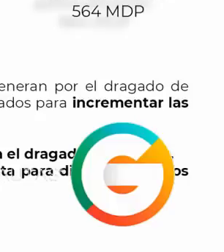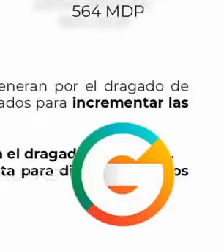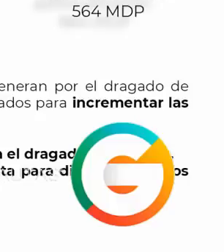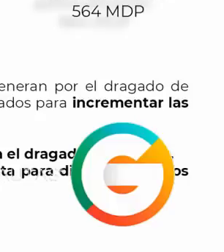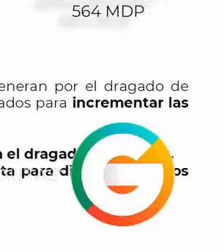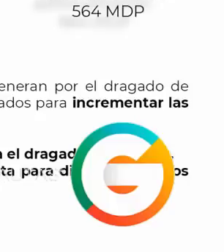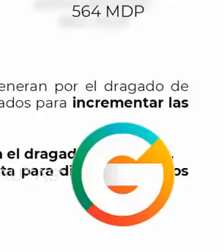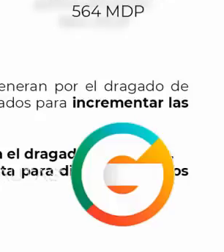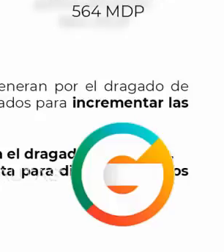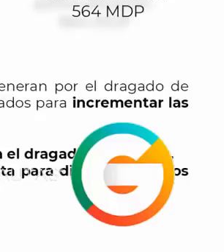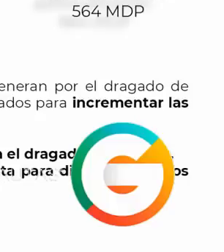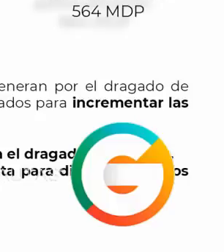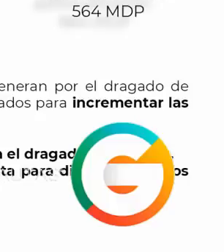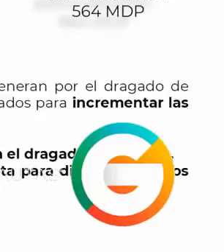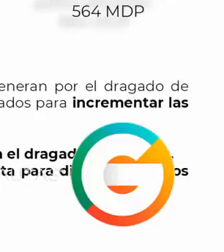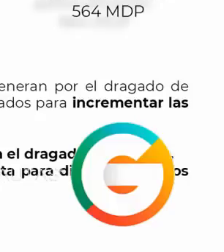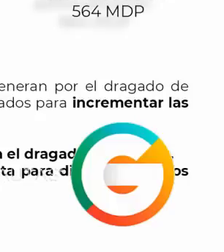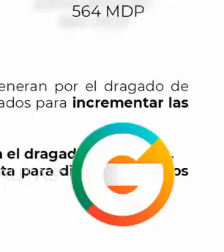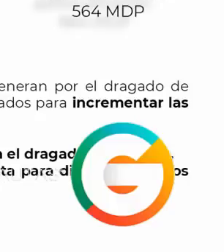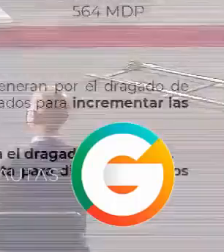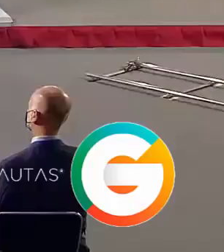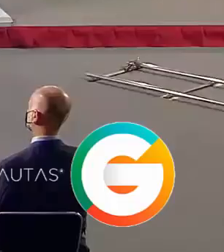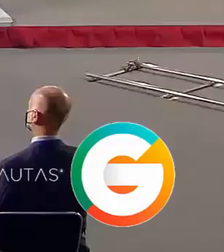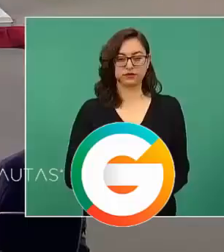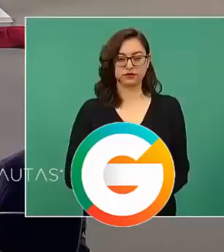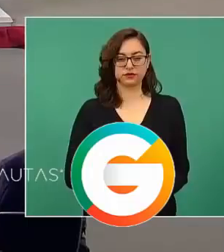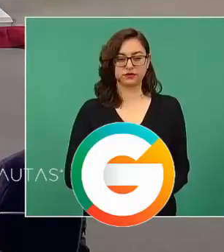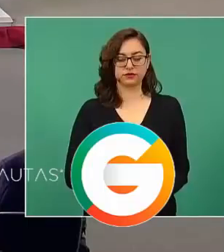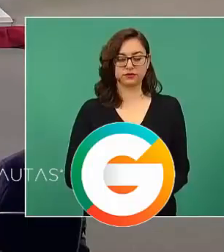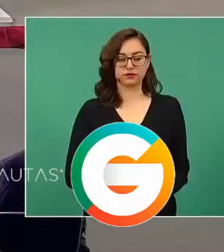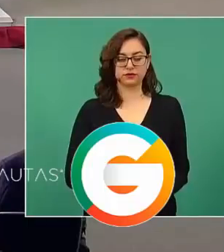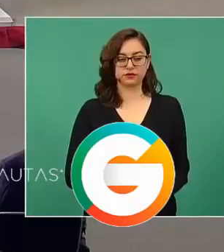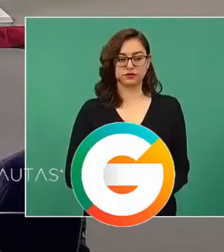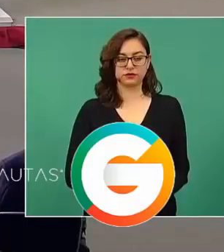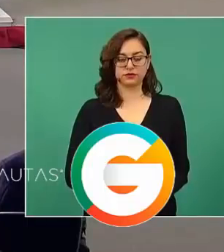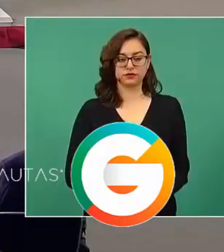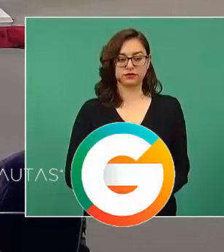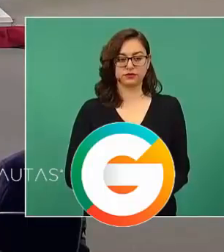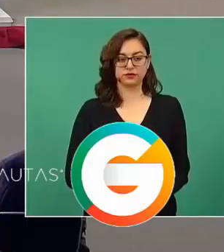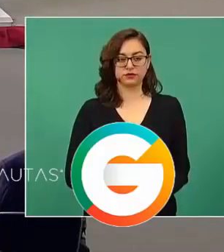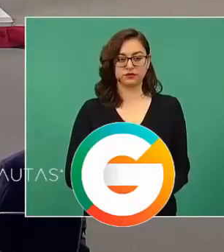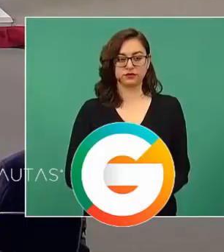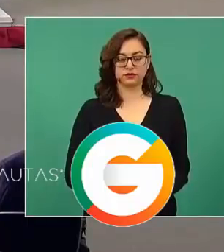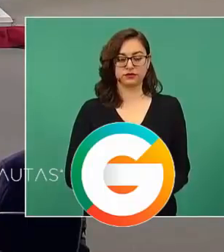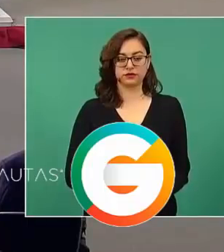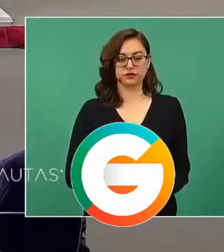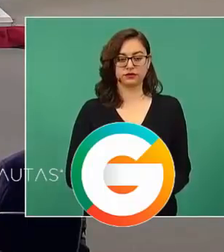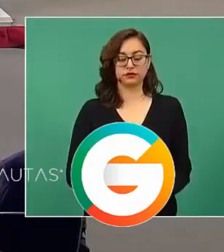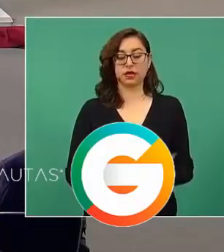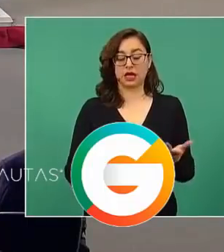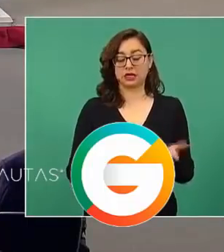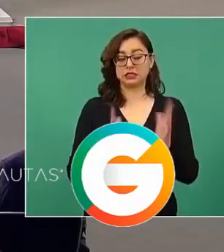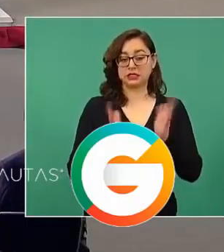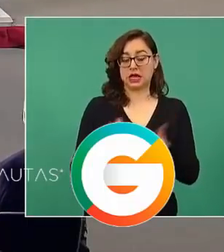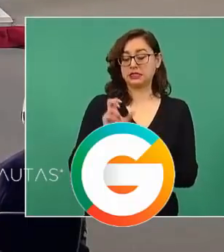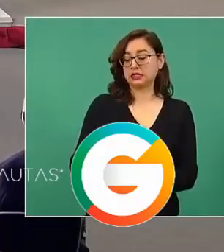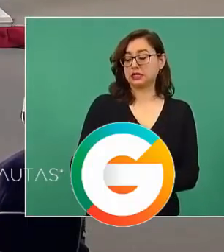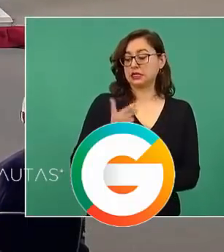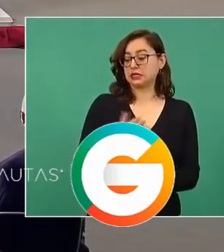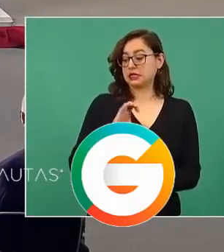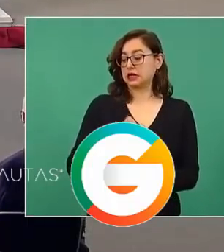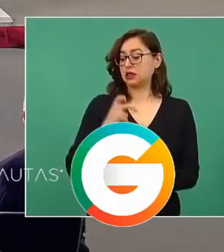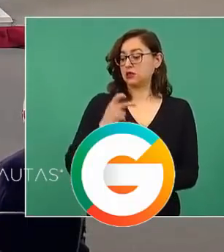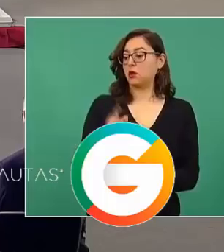manda a Marina para que nosotros podamos repotenciar nuestro sistema de dragado y no depender de iniciativa